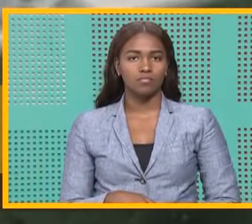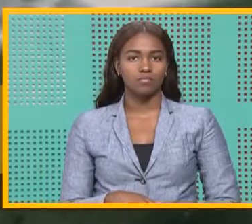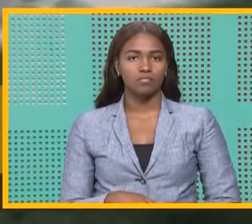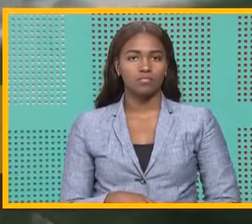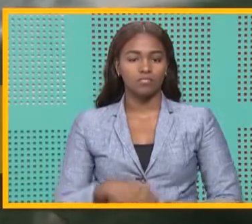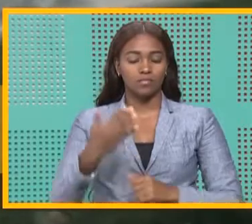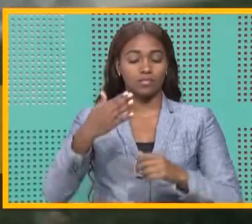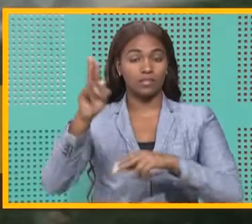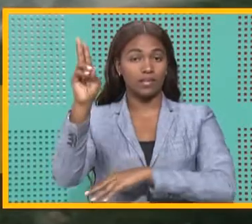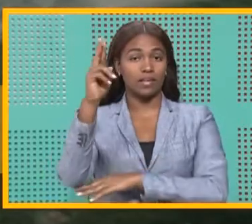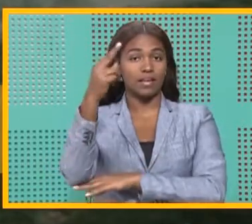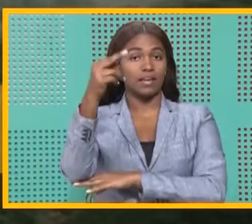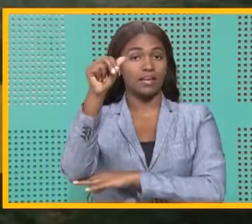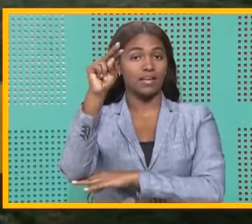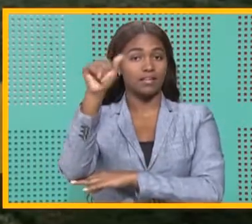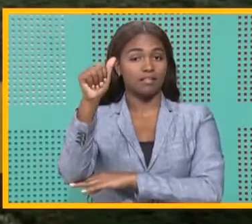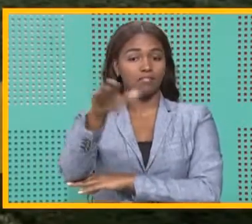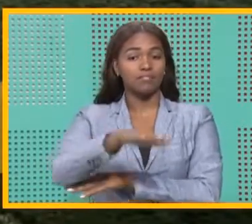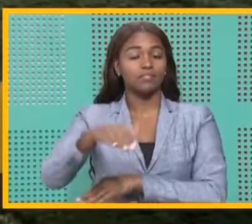Caucedo y Haina concentraron